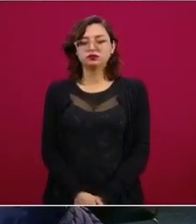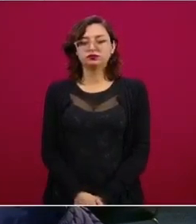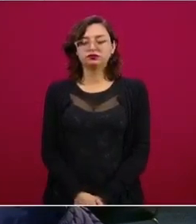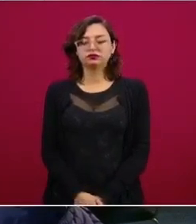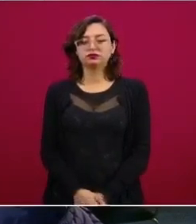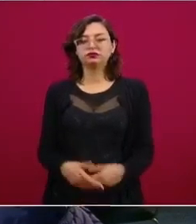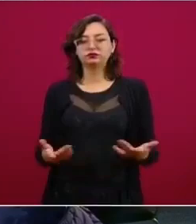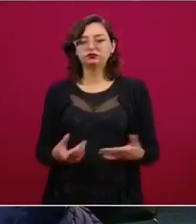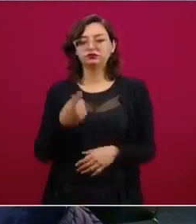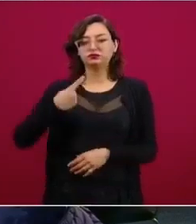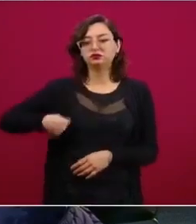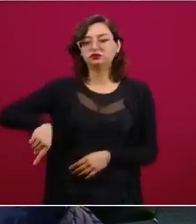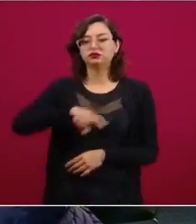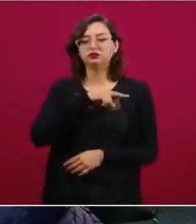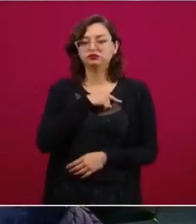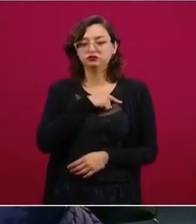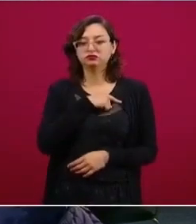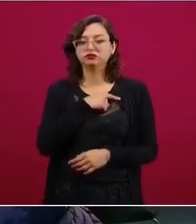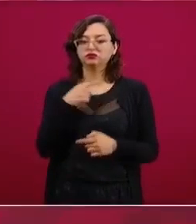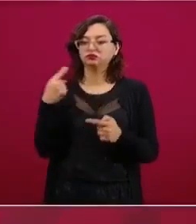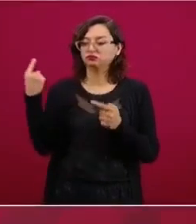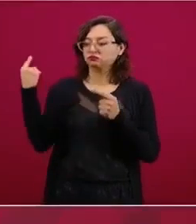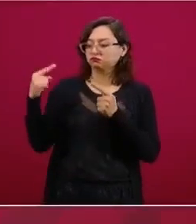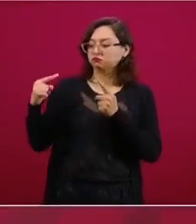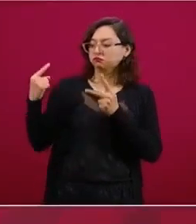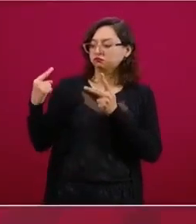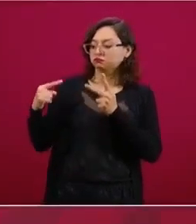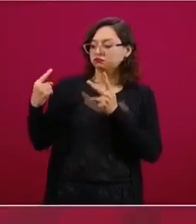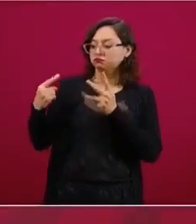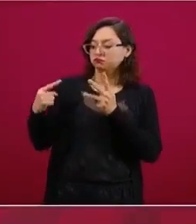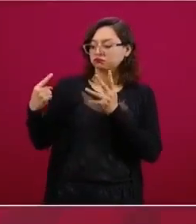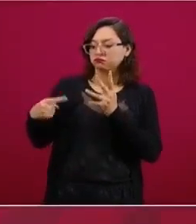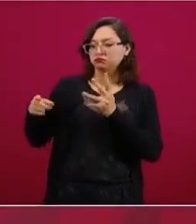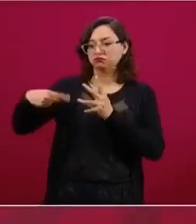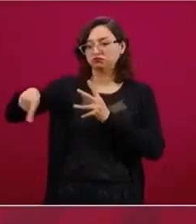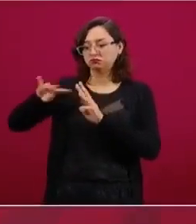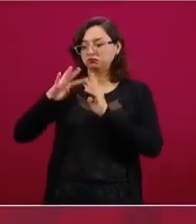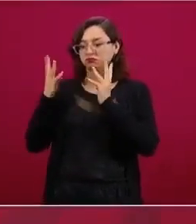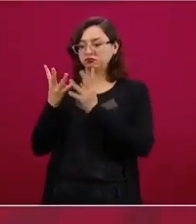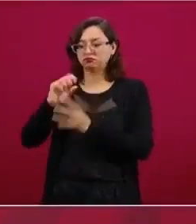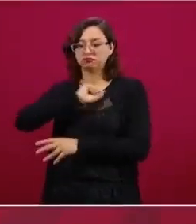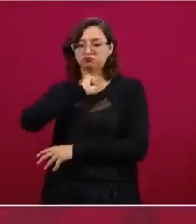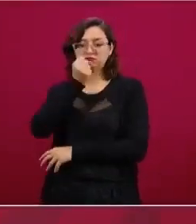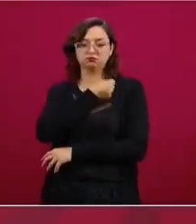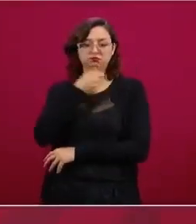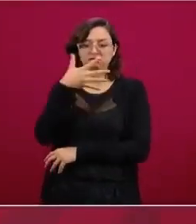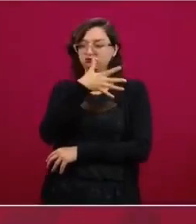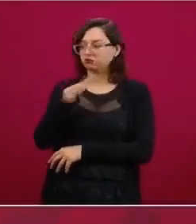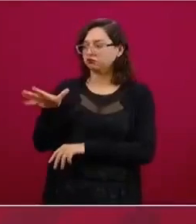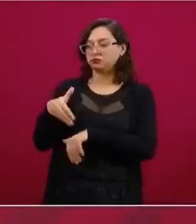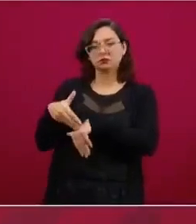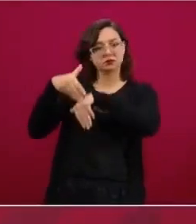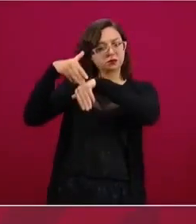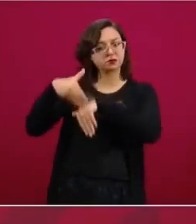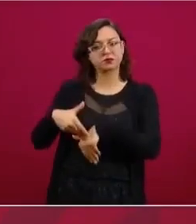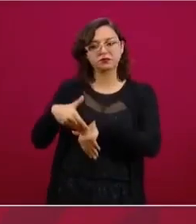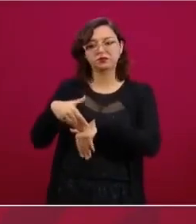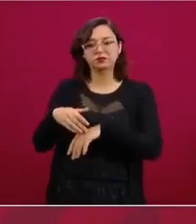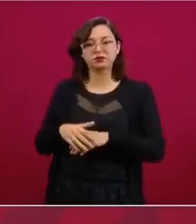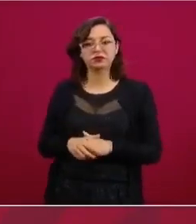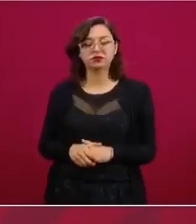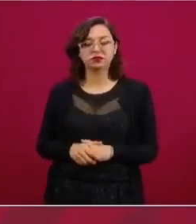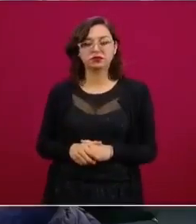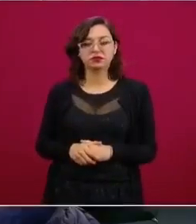Nosotros estamos siguiendo indicaciones precisas del Consejo de Salubridad General y pues no sé